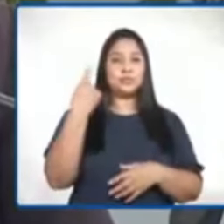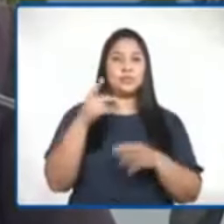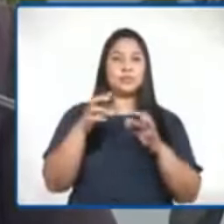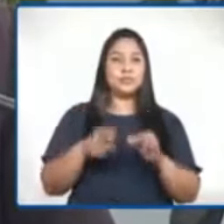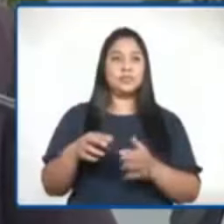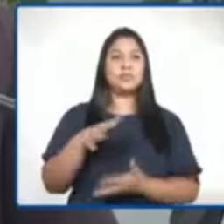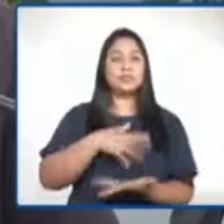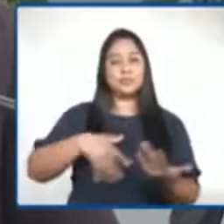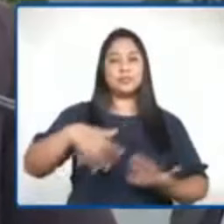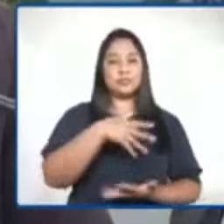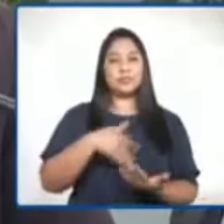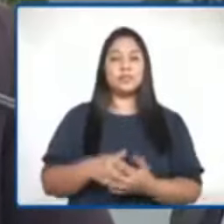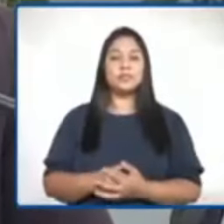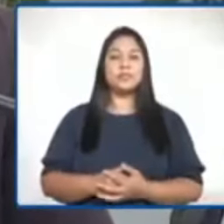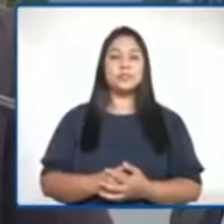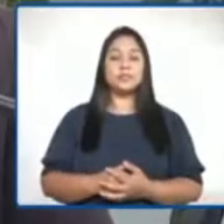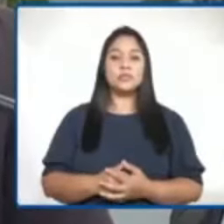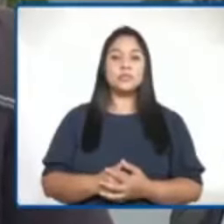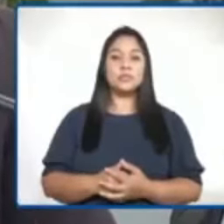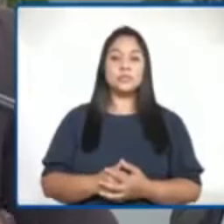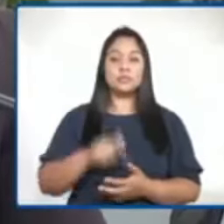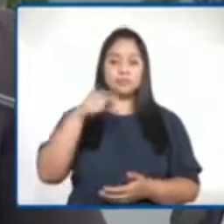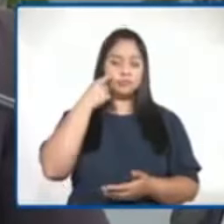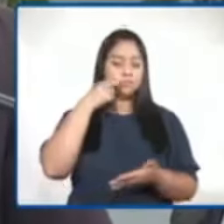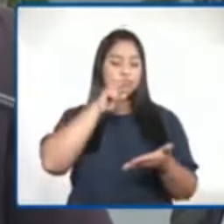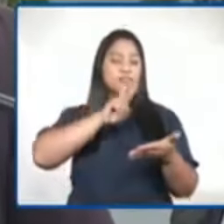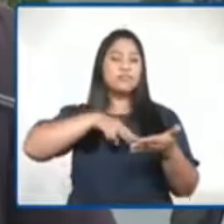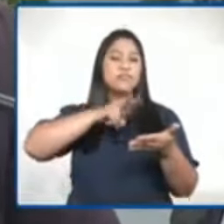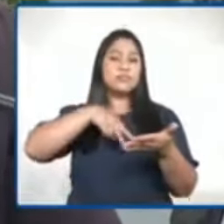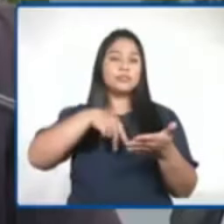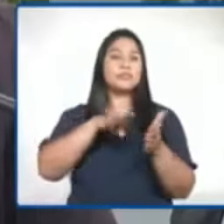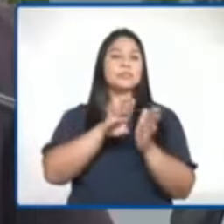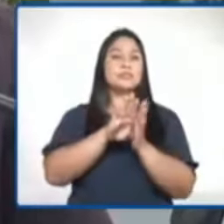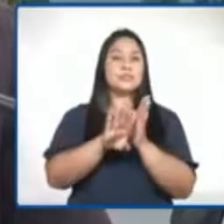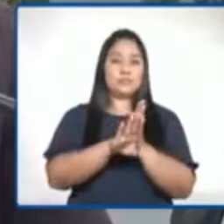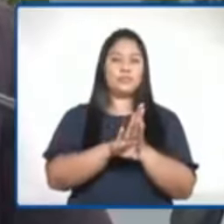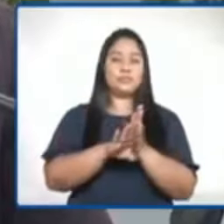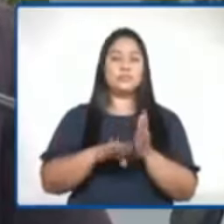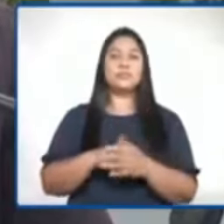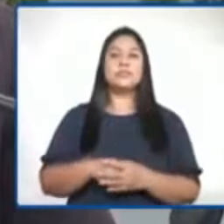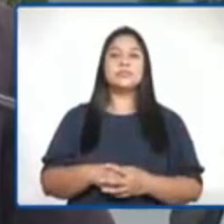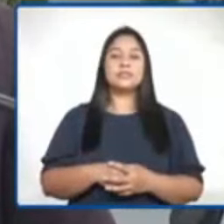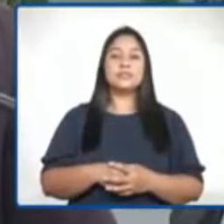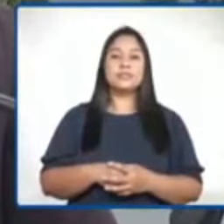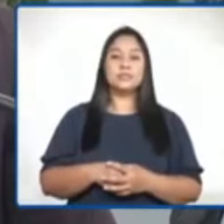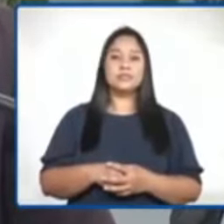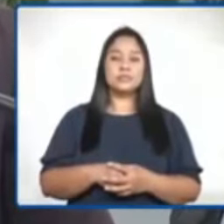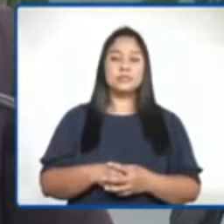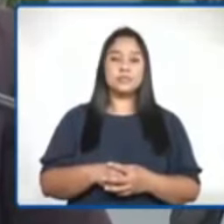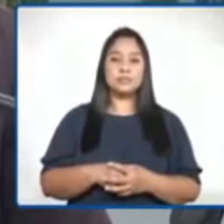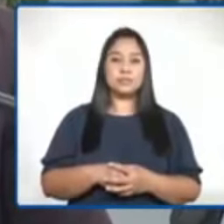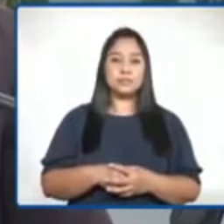común. Vamos a dar una lectura pequeña de la Santa y Poderosa Escritura, la Santa